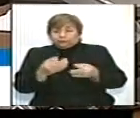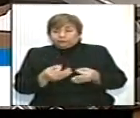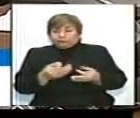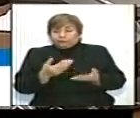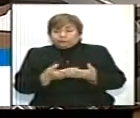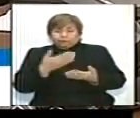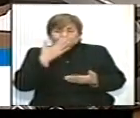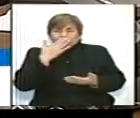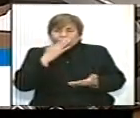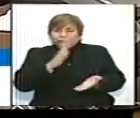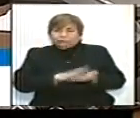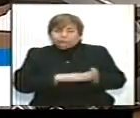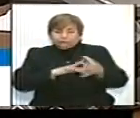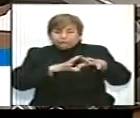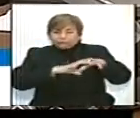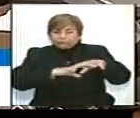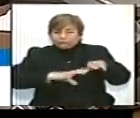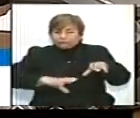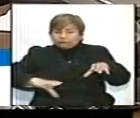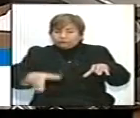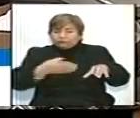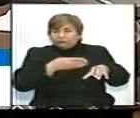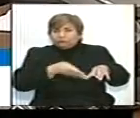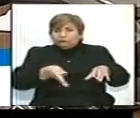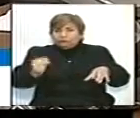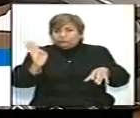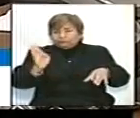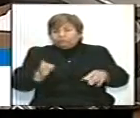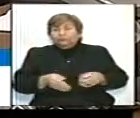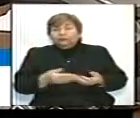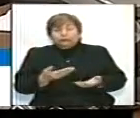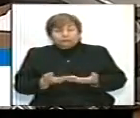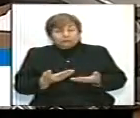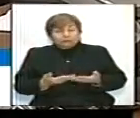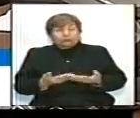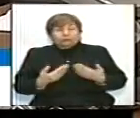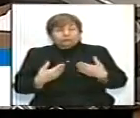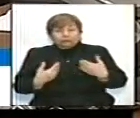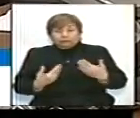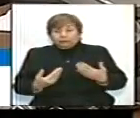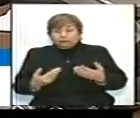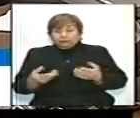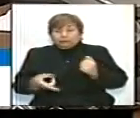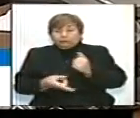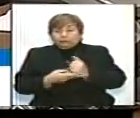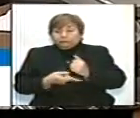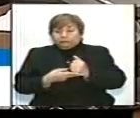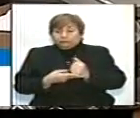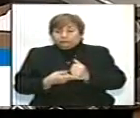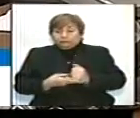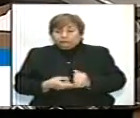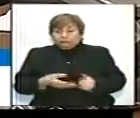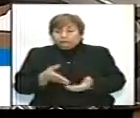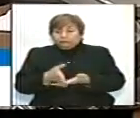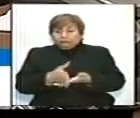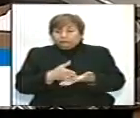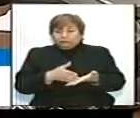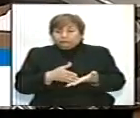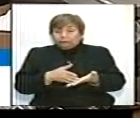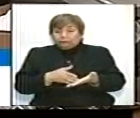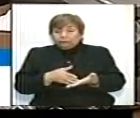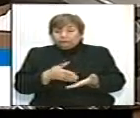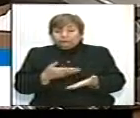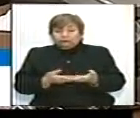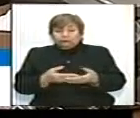de desagüe que está desarrollando el proyecto pueda ubicar las zanjas de infiltración cerca al río, ¿no? Son temas